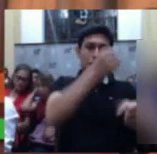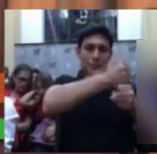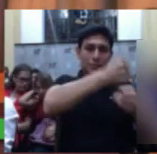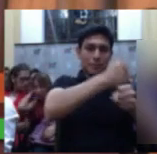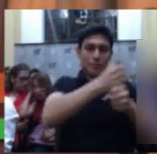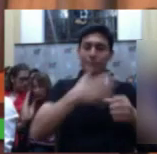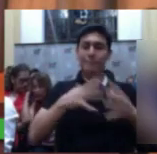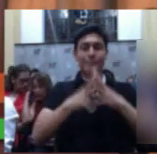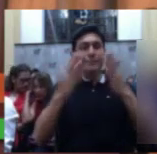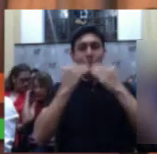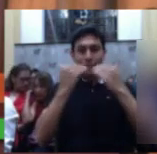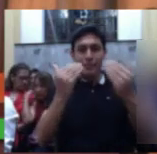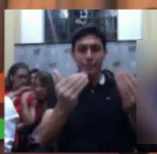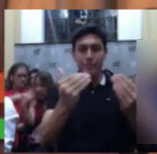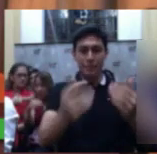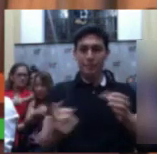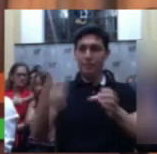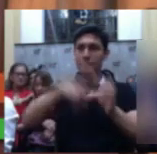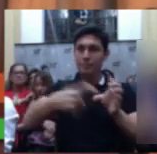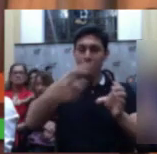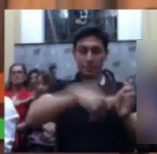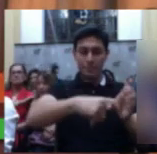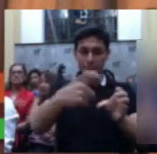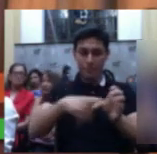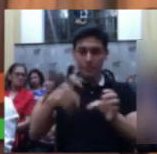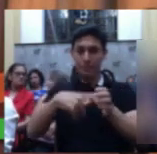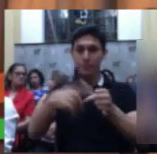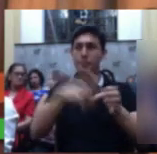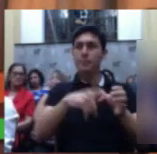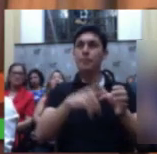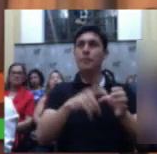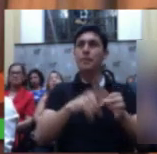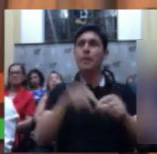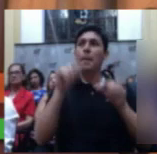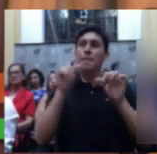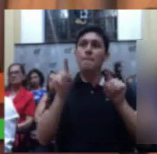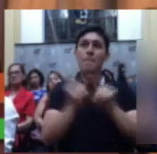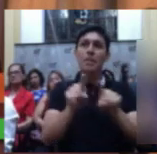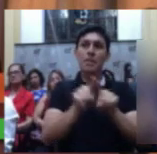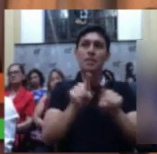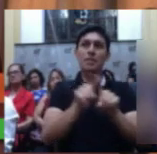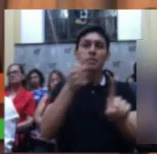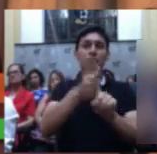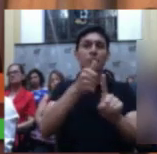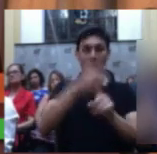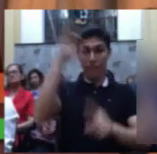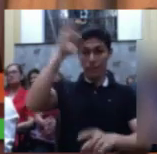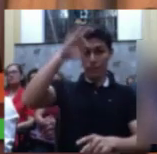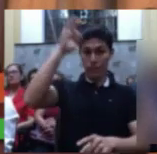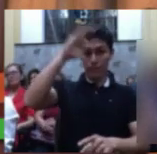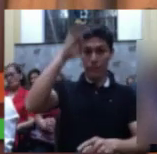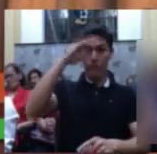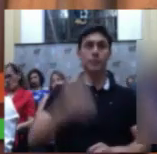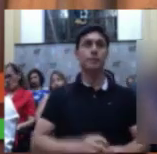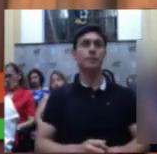con los cuales hemos participado y participamos de la misma filosofía y compromiso